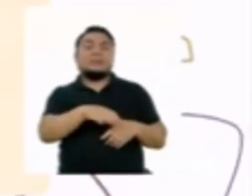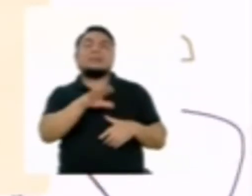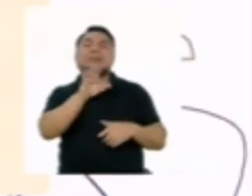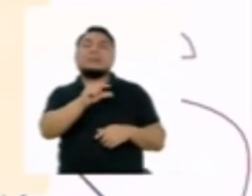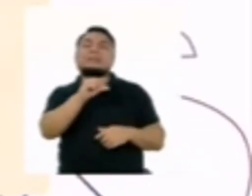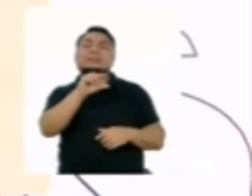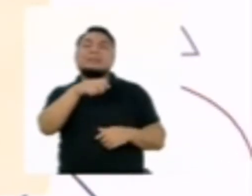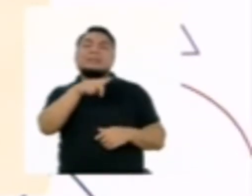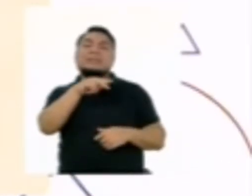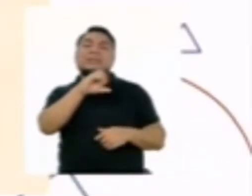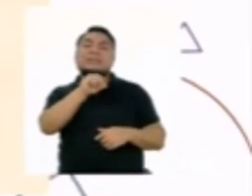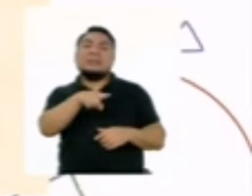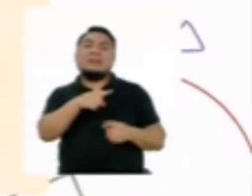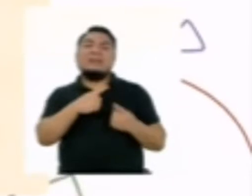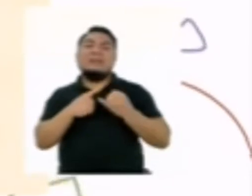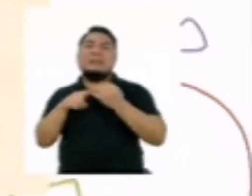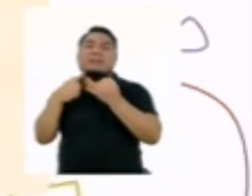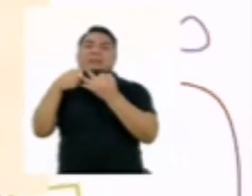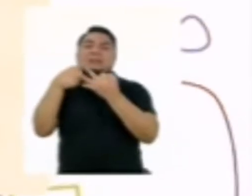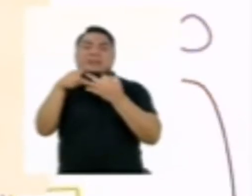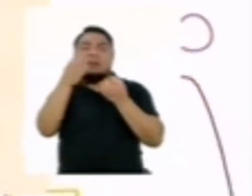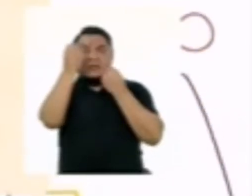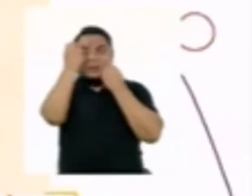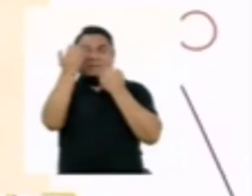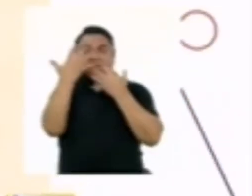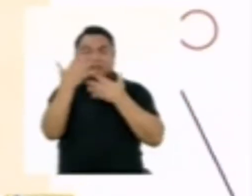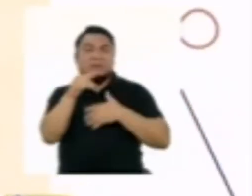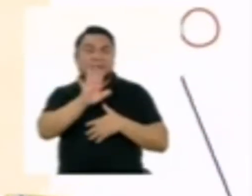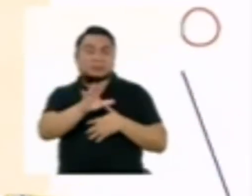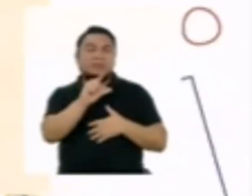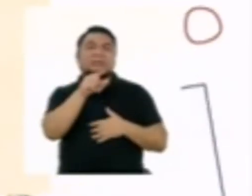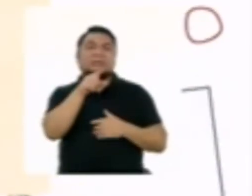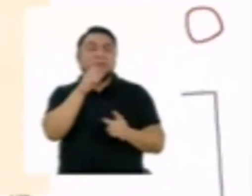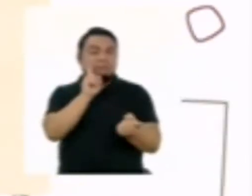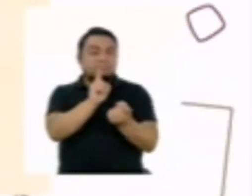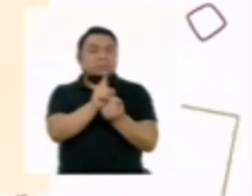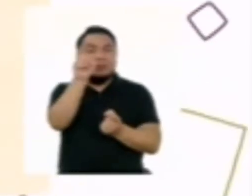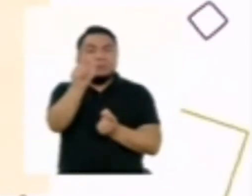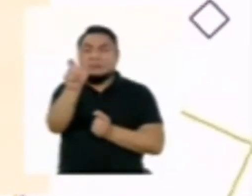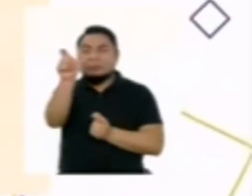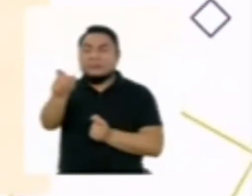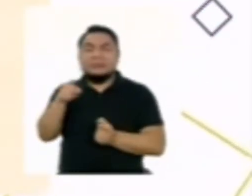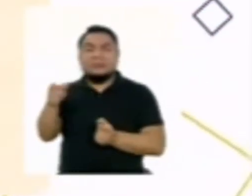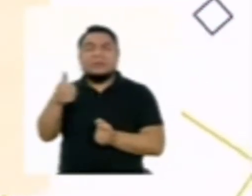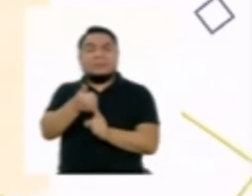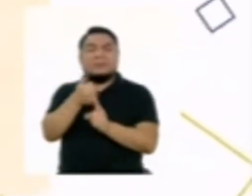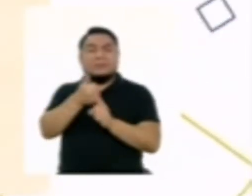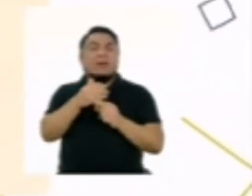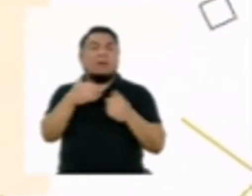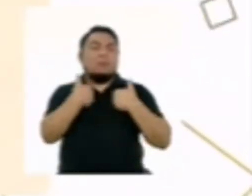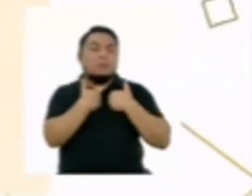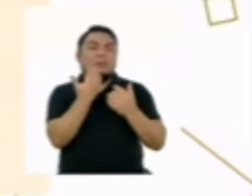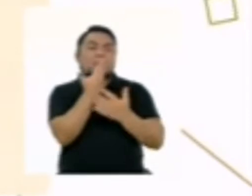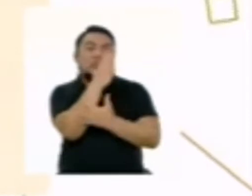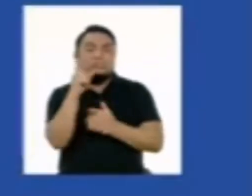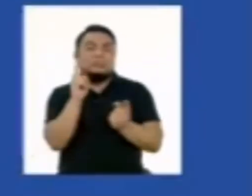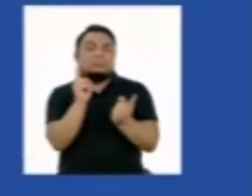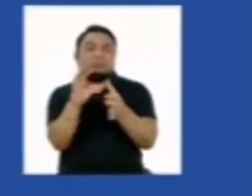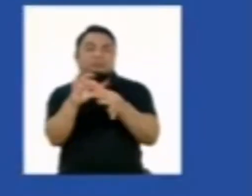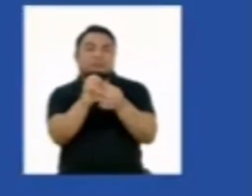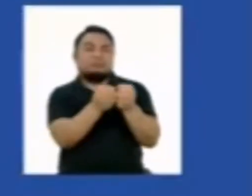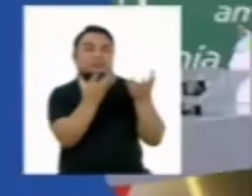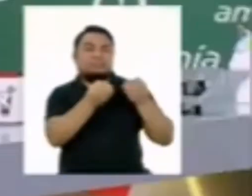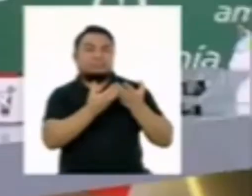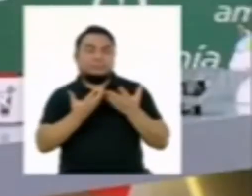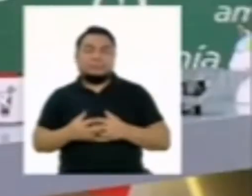hace referencia a la variabilidad de la información genética entre individuos de una misma especie.